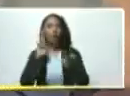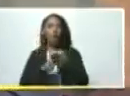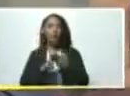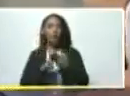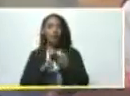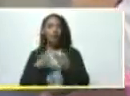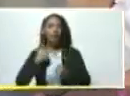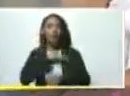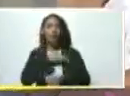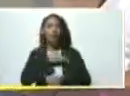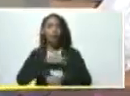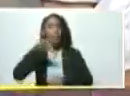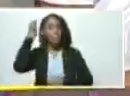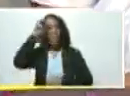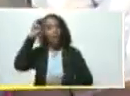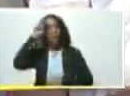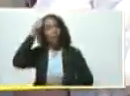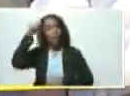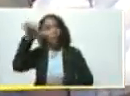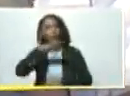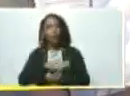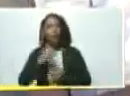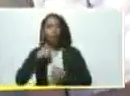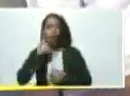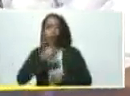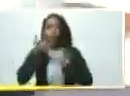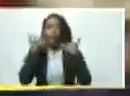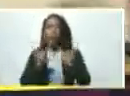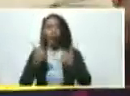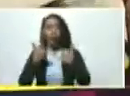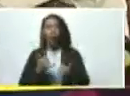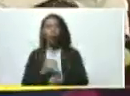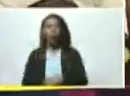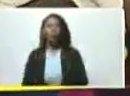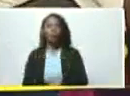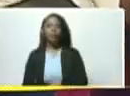a nuestro maestro pueblo. Lo acabo de decir también.